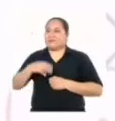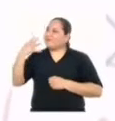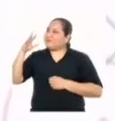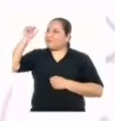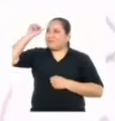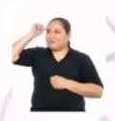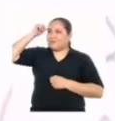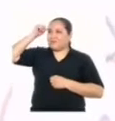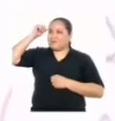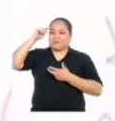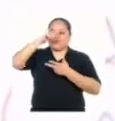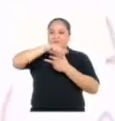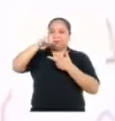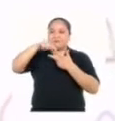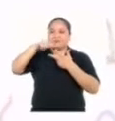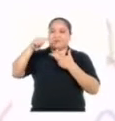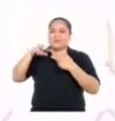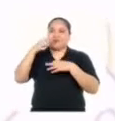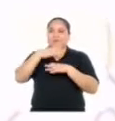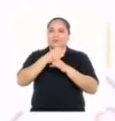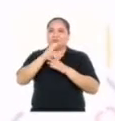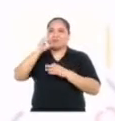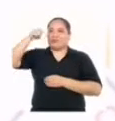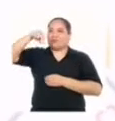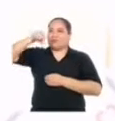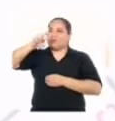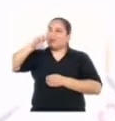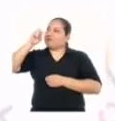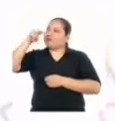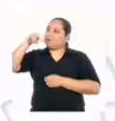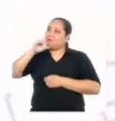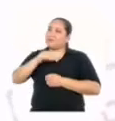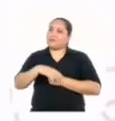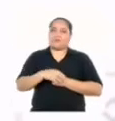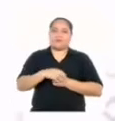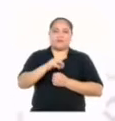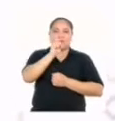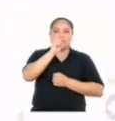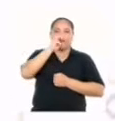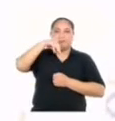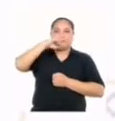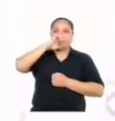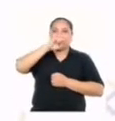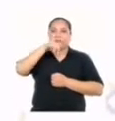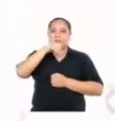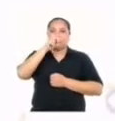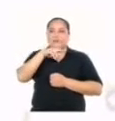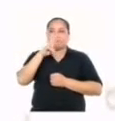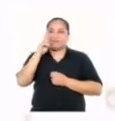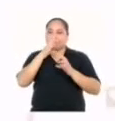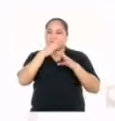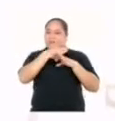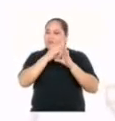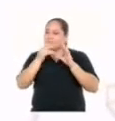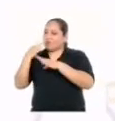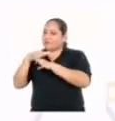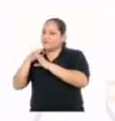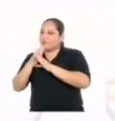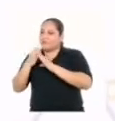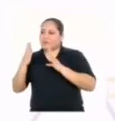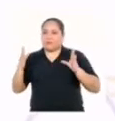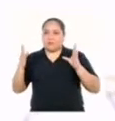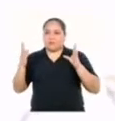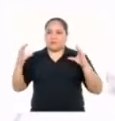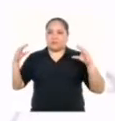Ya recordé los 3 criterios de congruencia. En cuanto al de semejanza, me parece que es cuando en dos formas geométricas sus